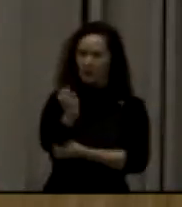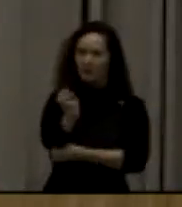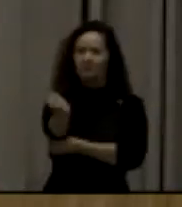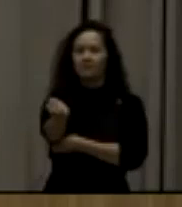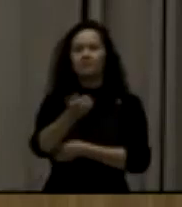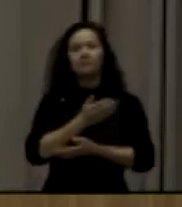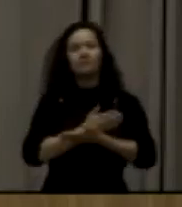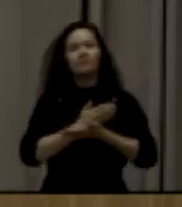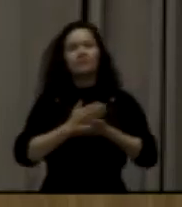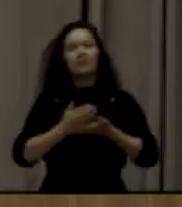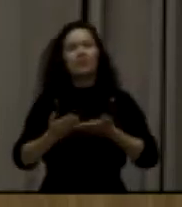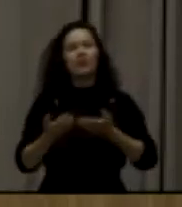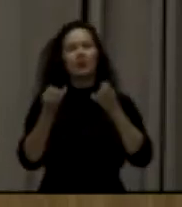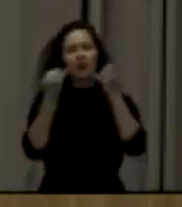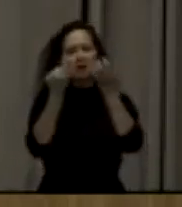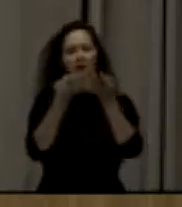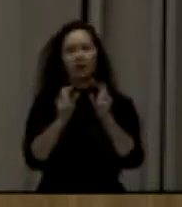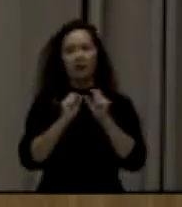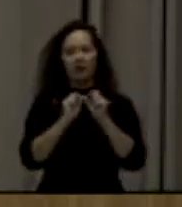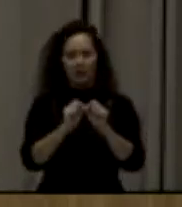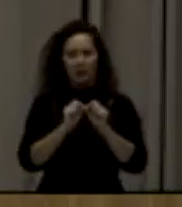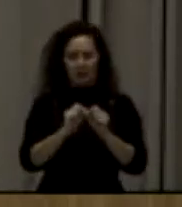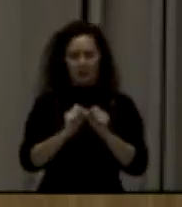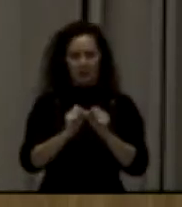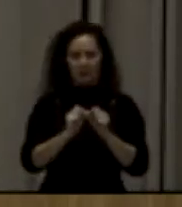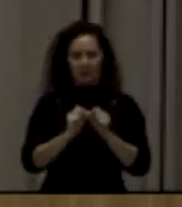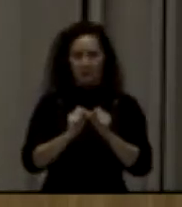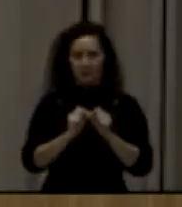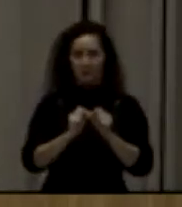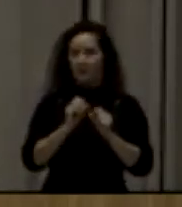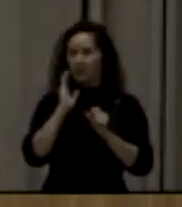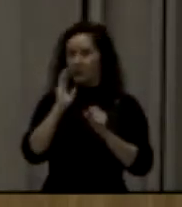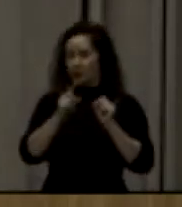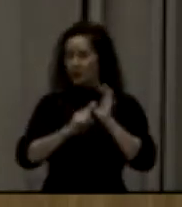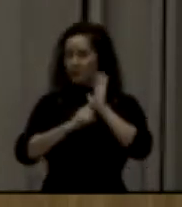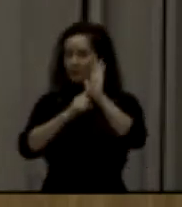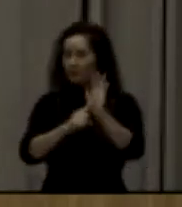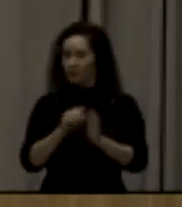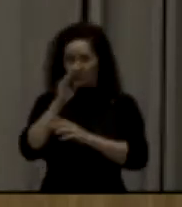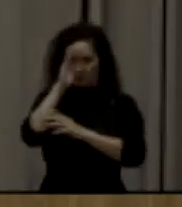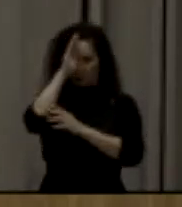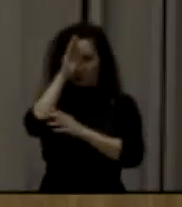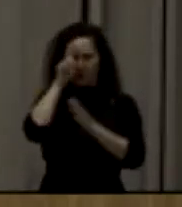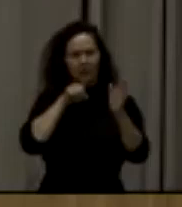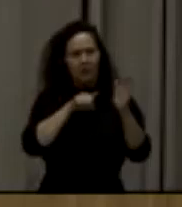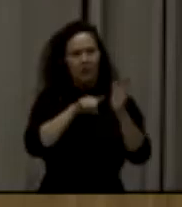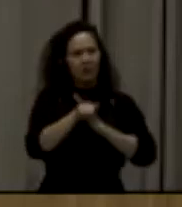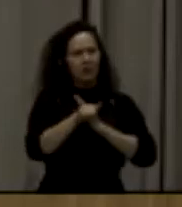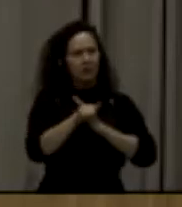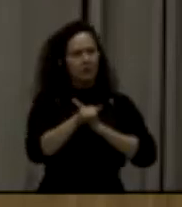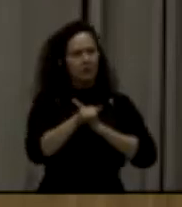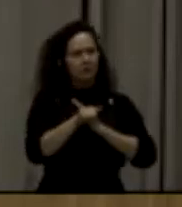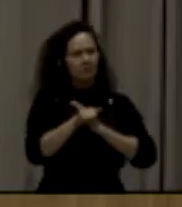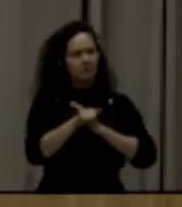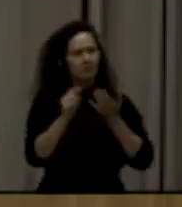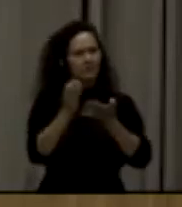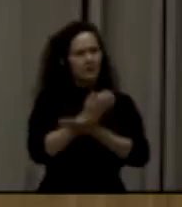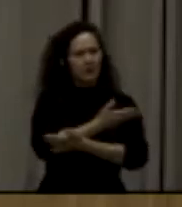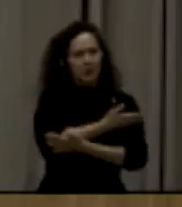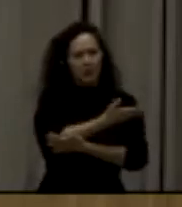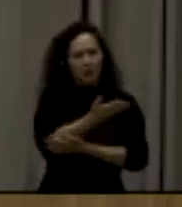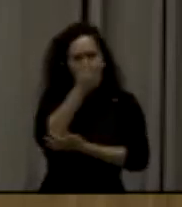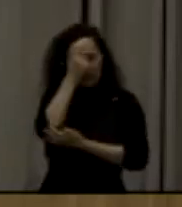comenzar y voy a partir de allí con la pregunta generadora que hizo Mario Hernández ayer en su